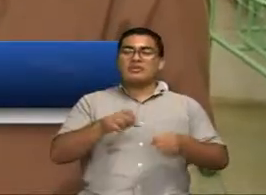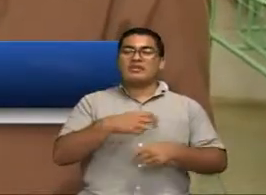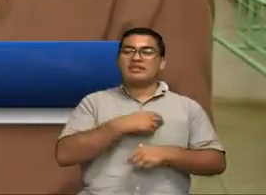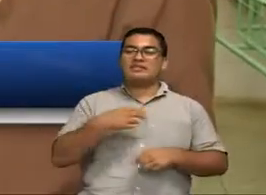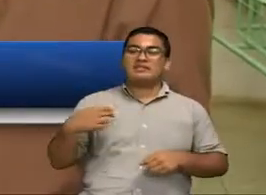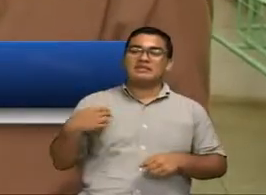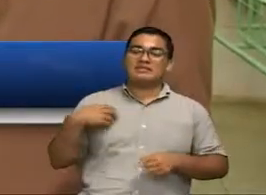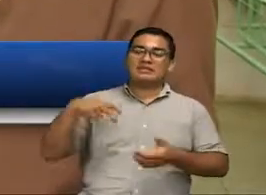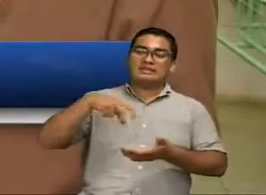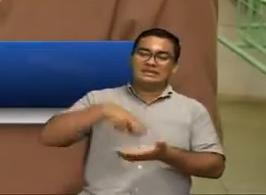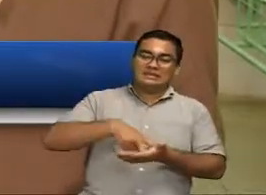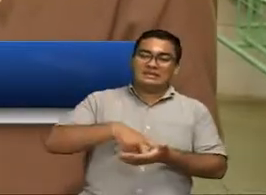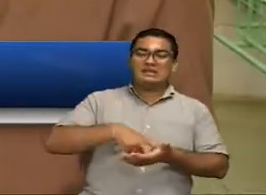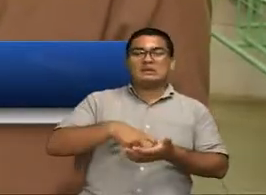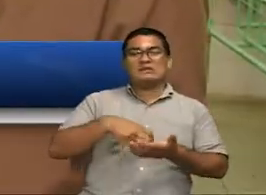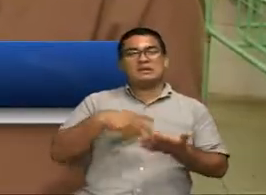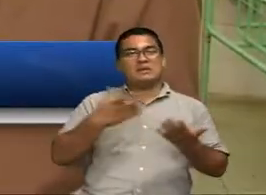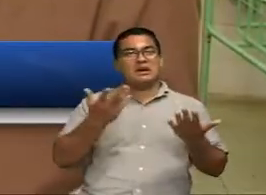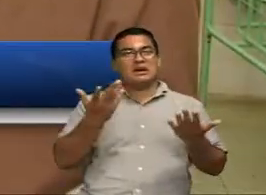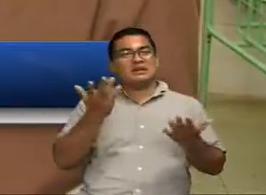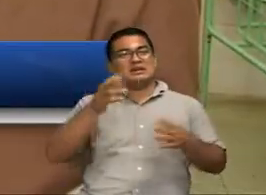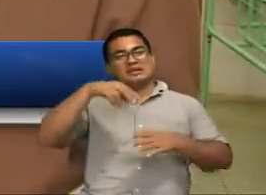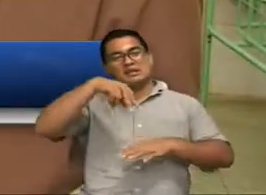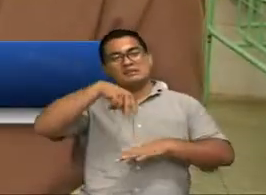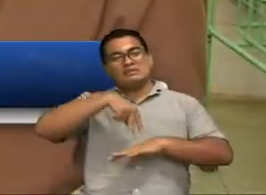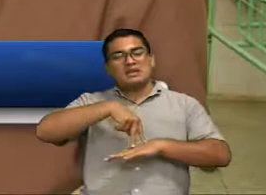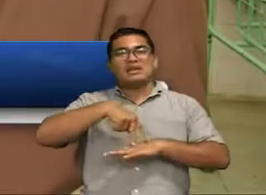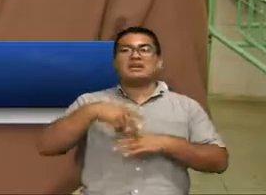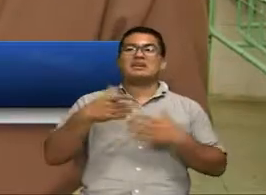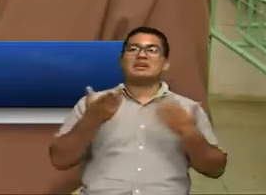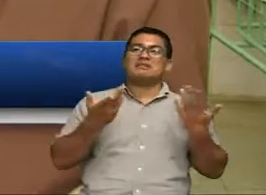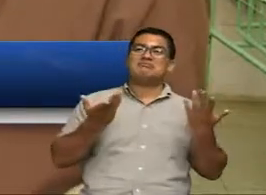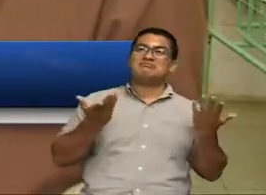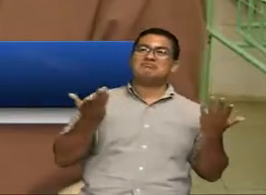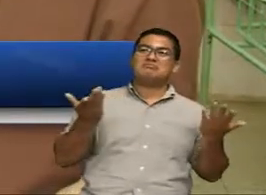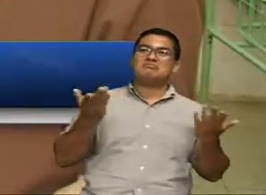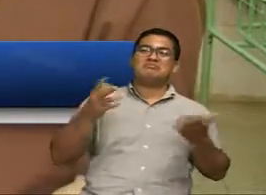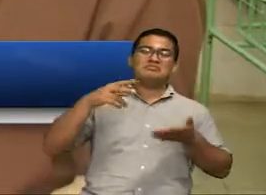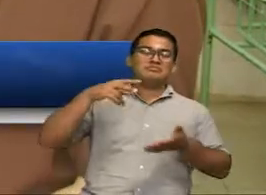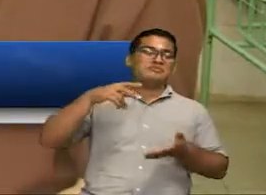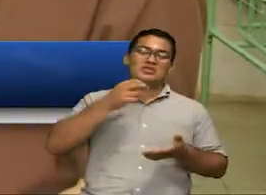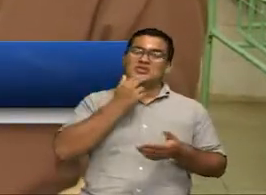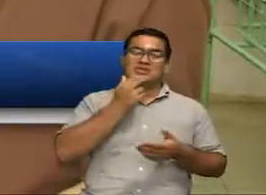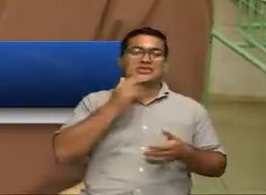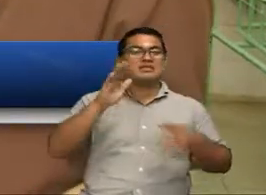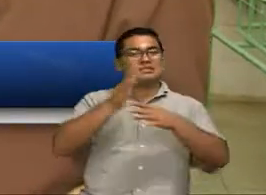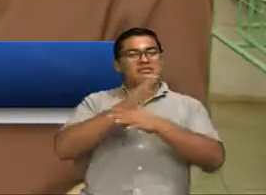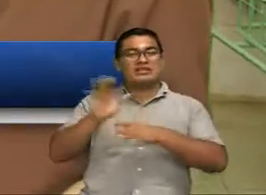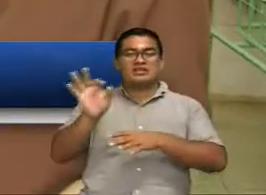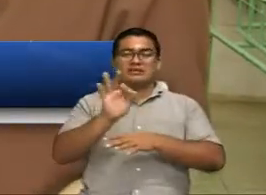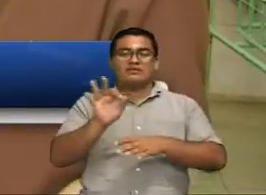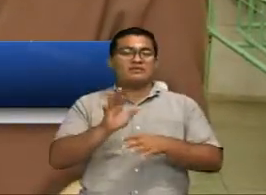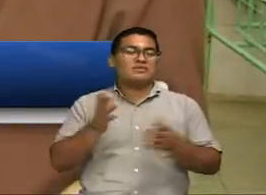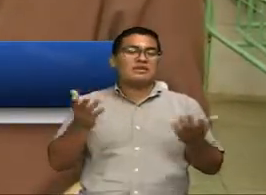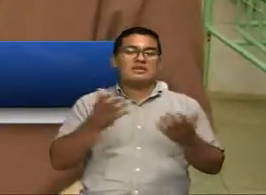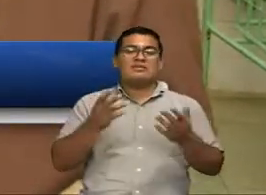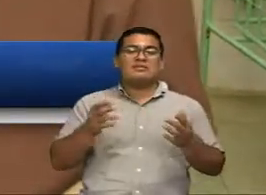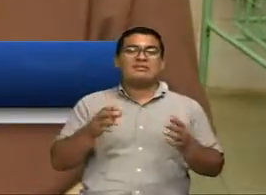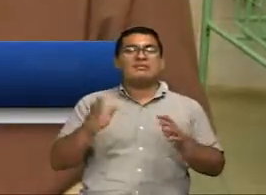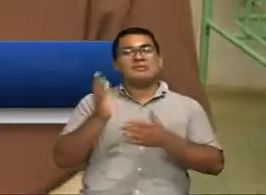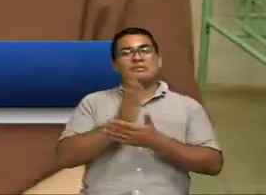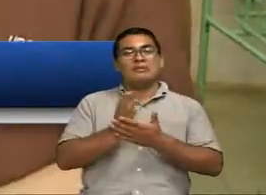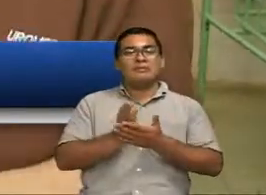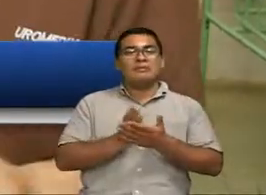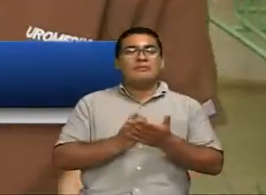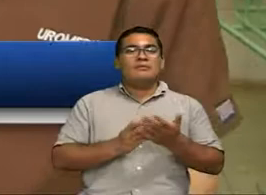más acostada, sí, otra más de pie, otra más así como más arrodillada, en otra, sí. Una de cuclilla